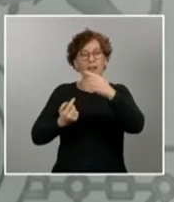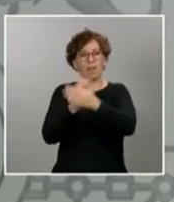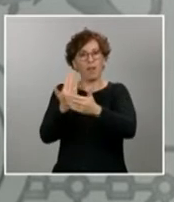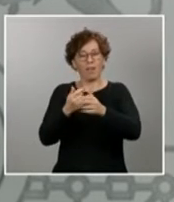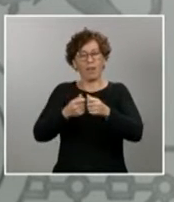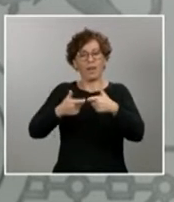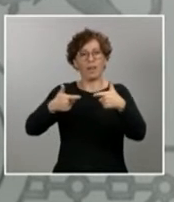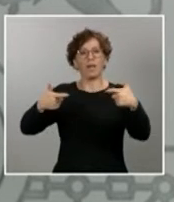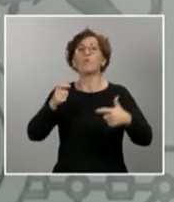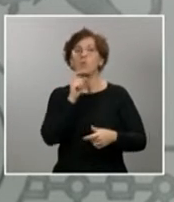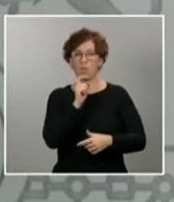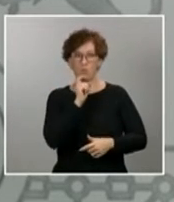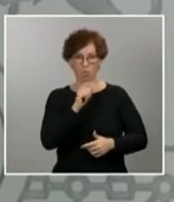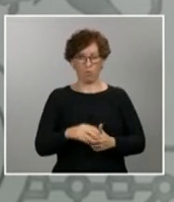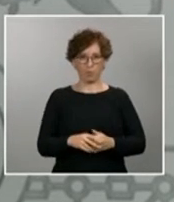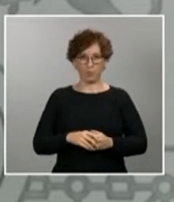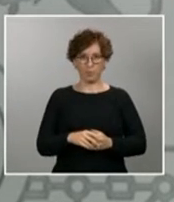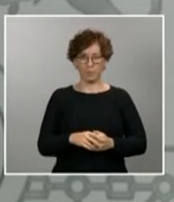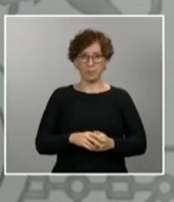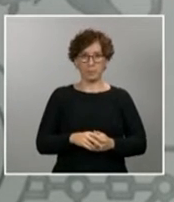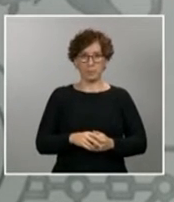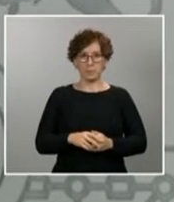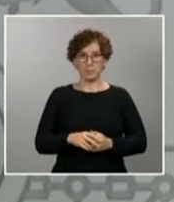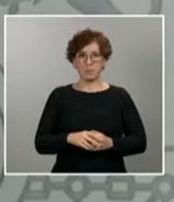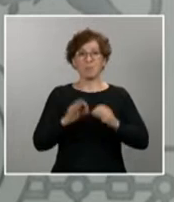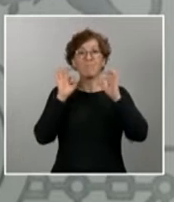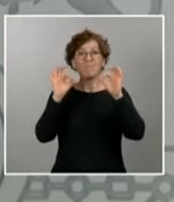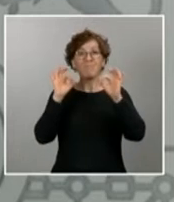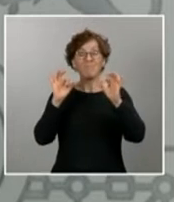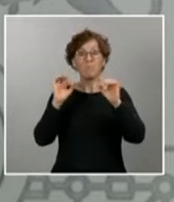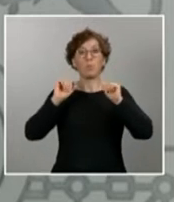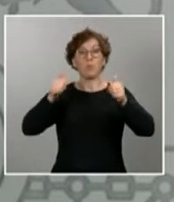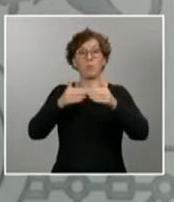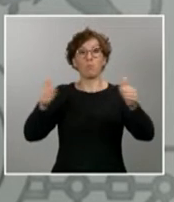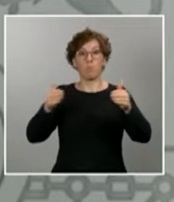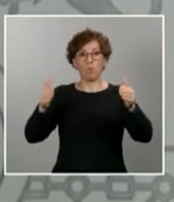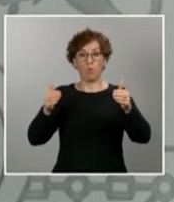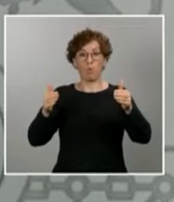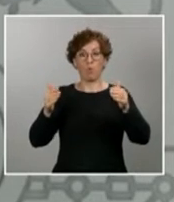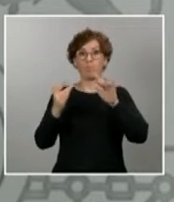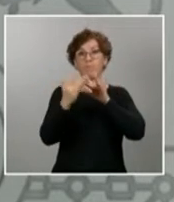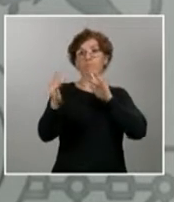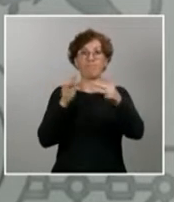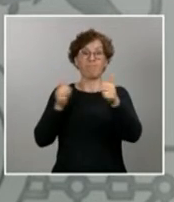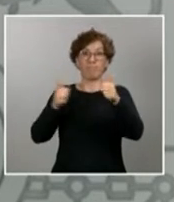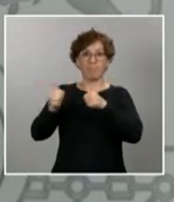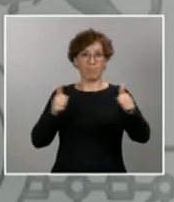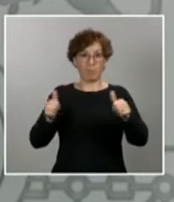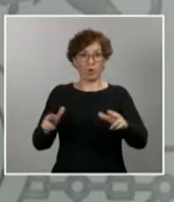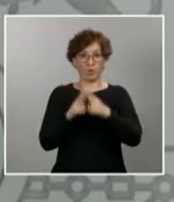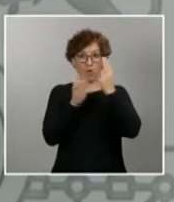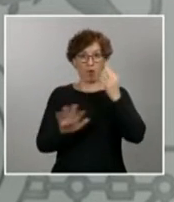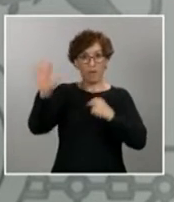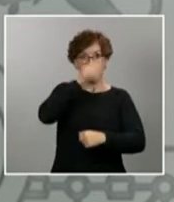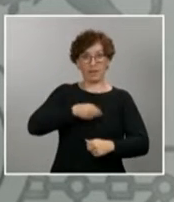hecho, desde el día que se iniciaron las medidas de distanciamiento social generales en toda España, del